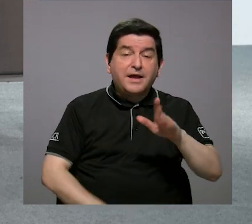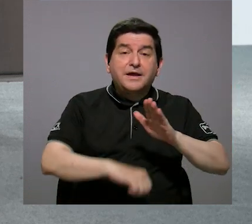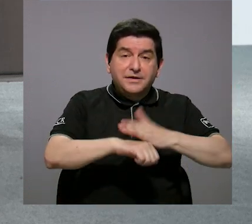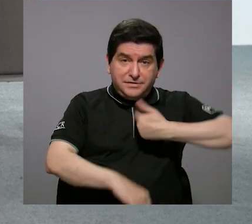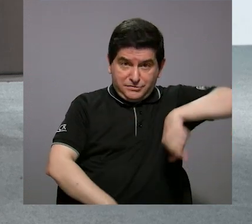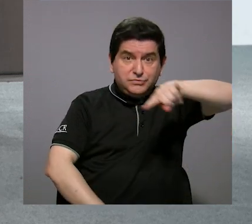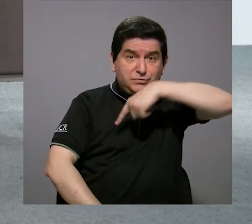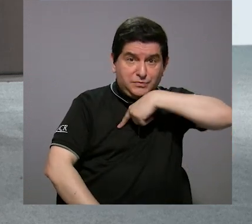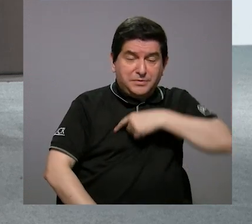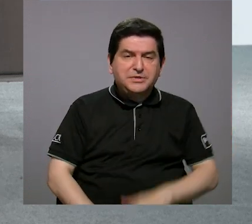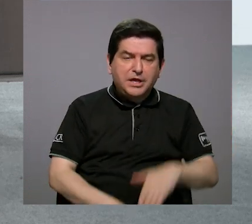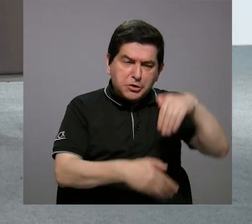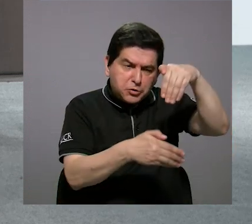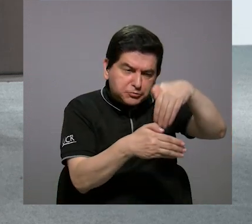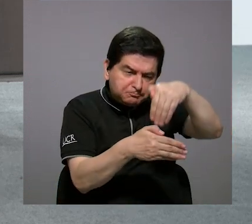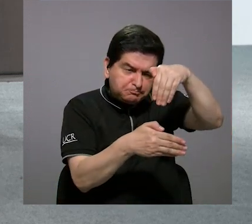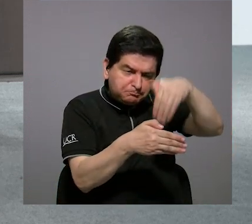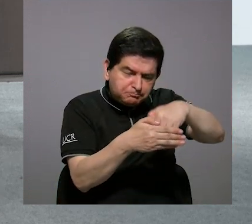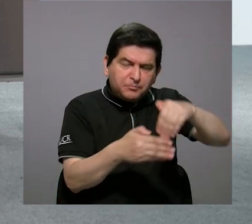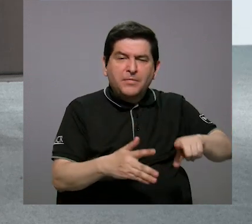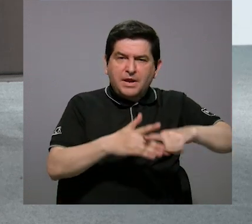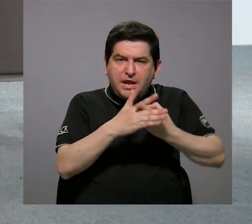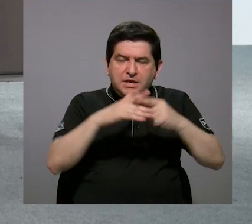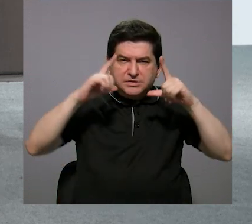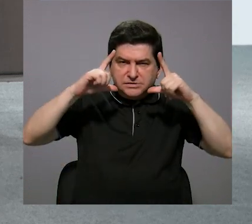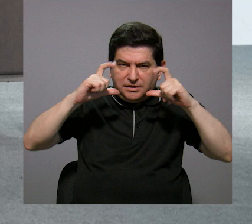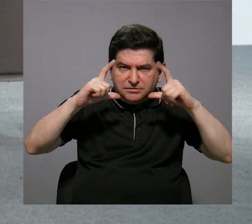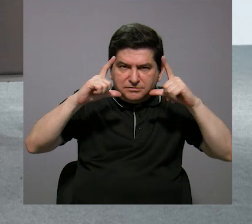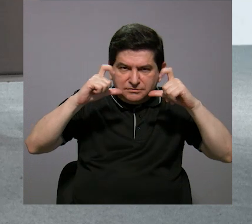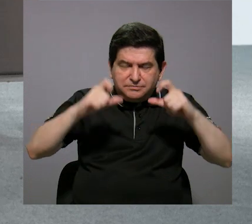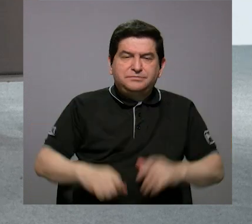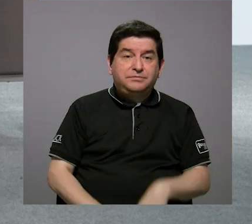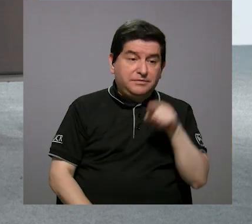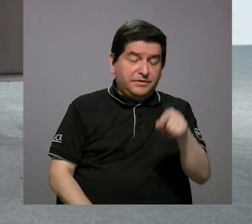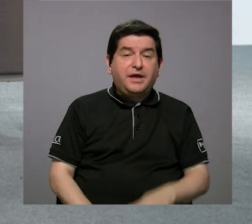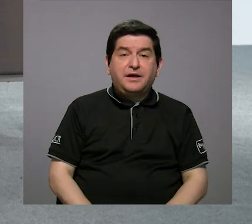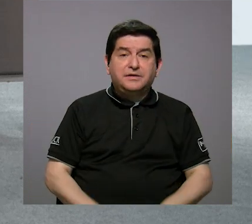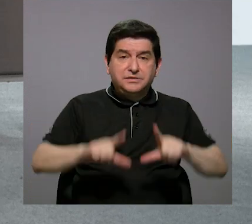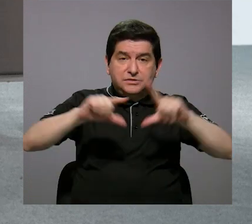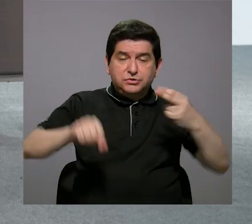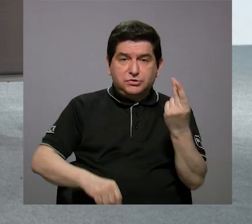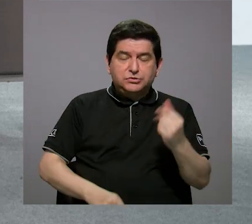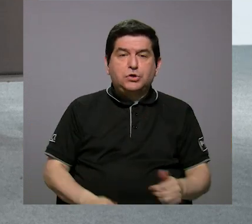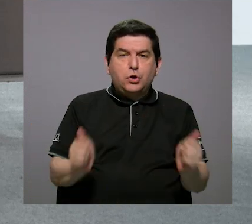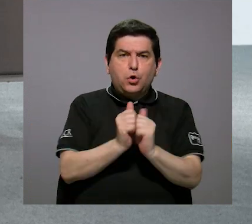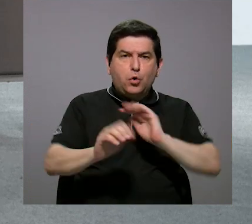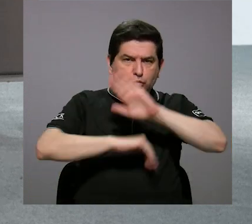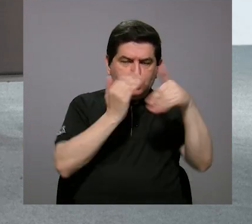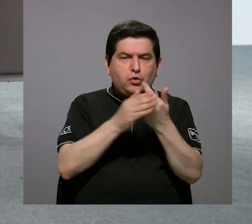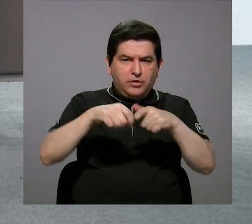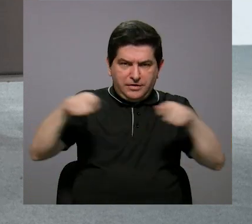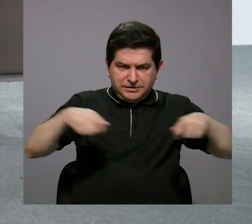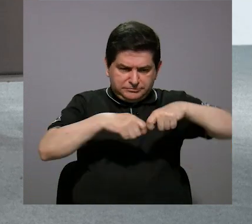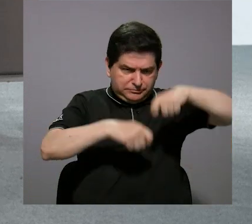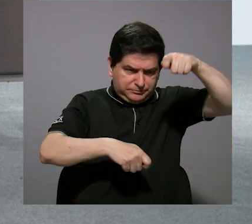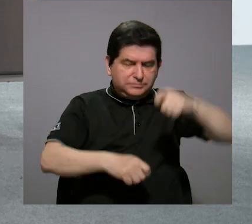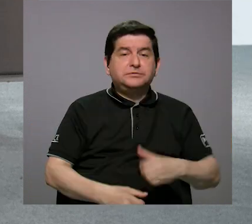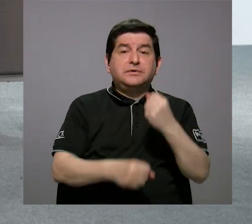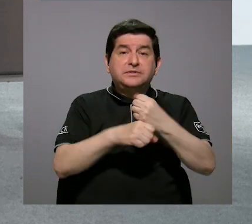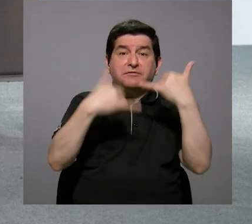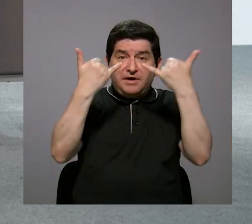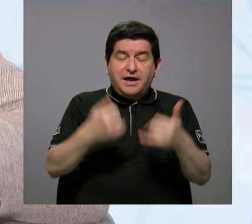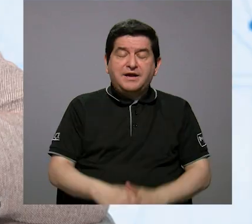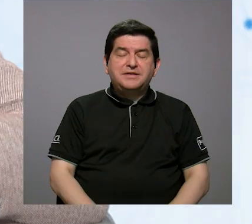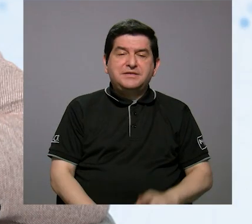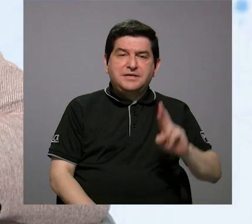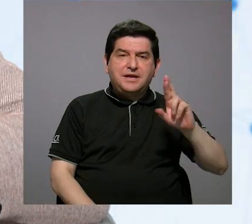eso nos ha permitido también hacer el registro, ¿verdad? Inicial fotográfico de los billetes con medidas y demás. Ya hemos estado trabajando un